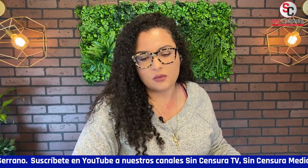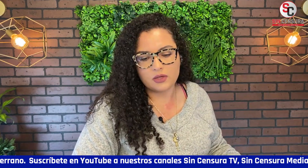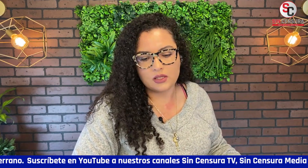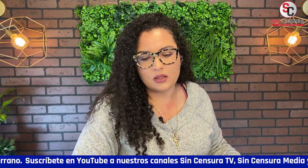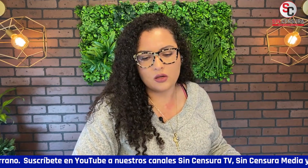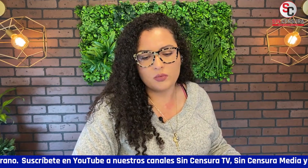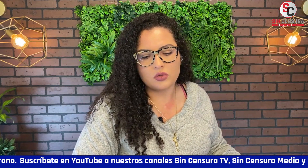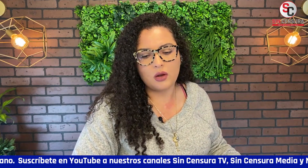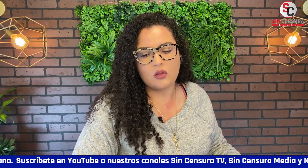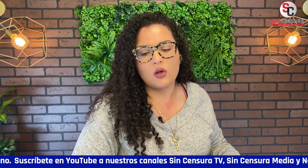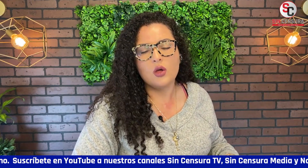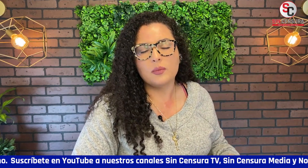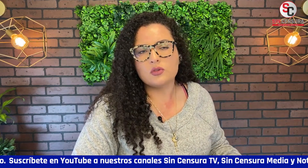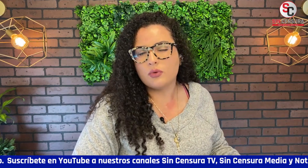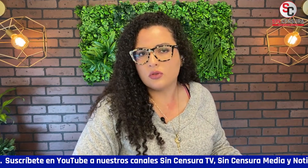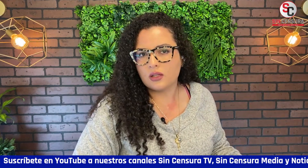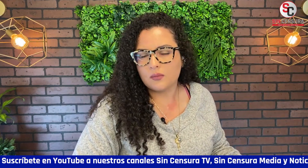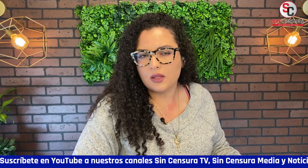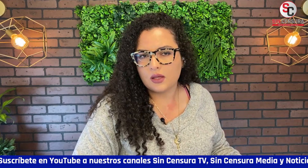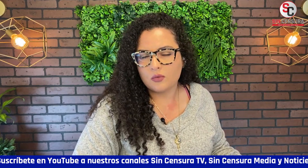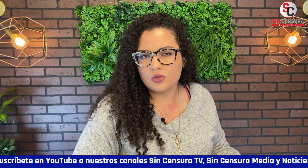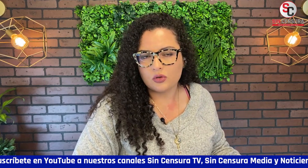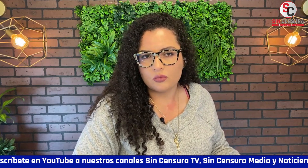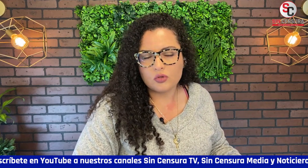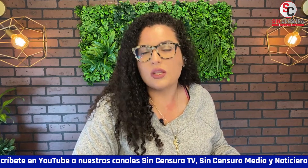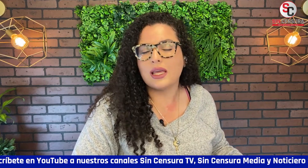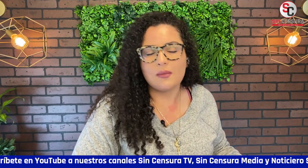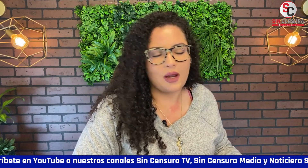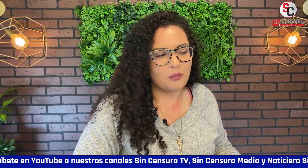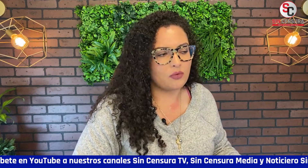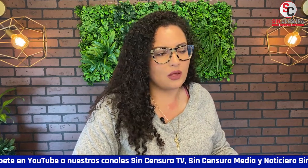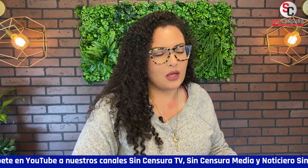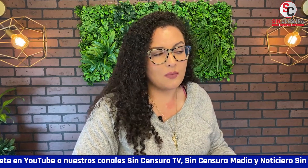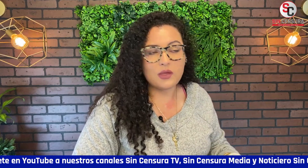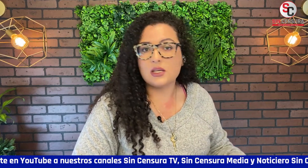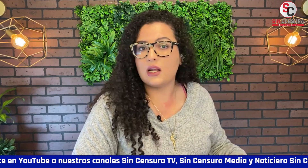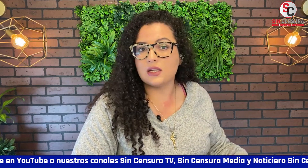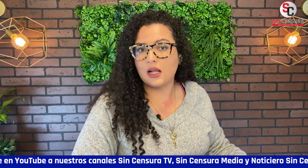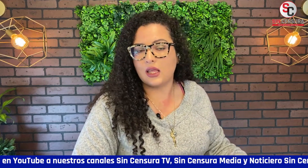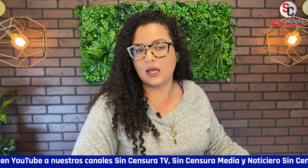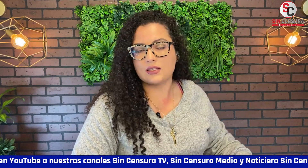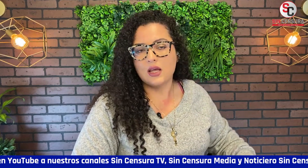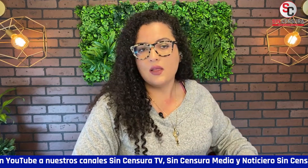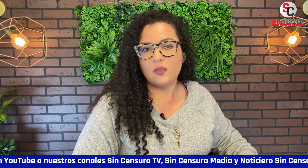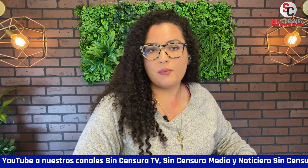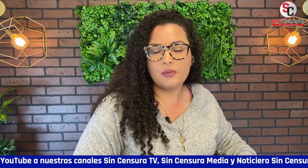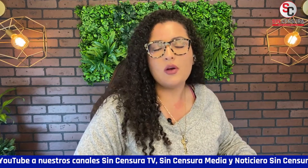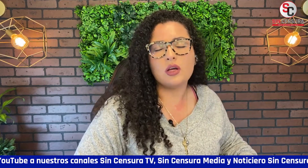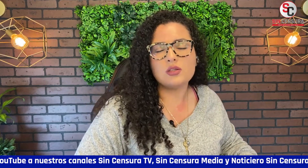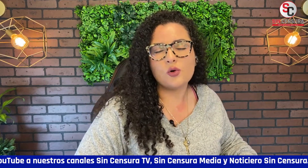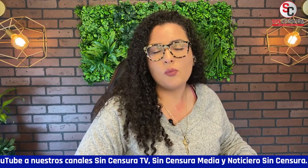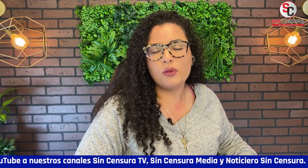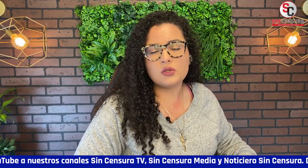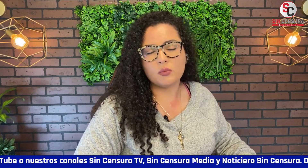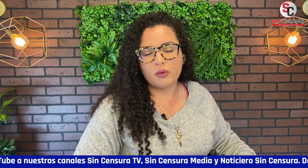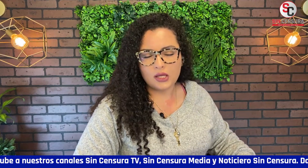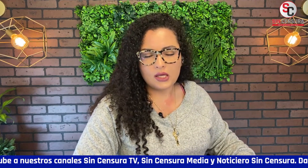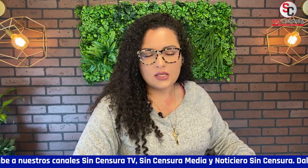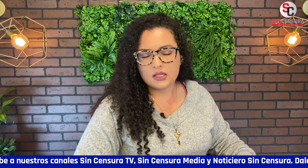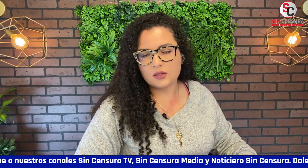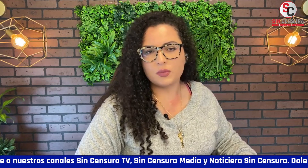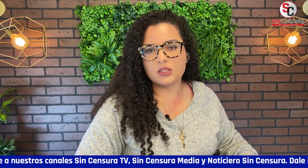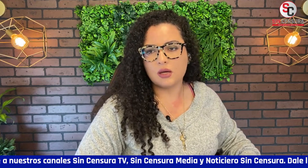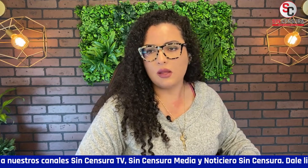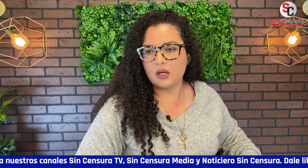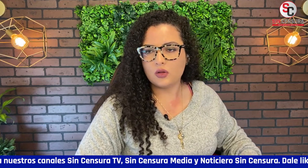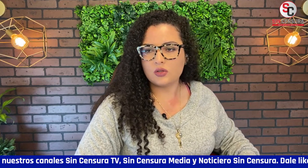posicionamiento que hace el presidente López Obrador, por supuesto que también da mucho de qué hablar, porque empiezan las críticas de primero que se ocupe de su